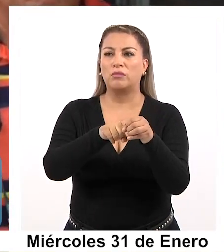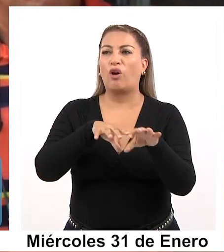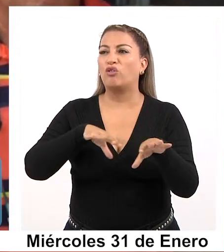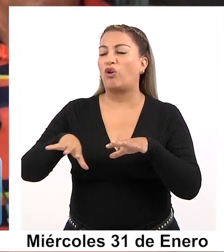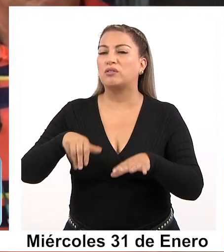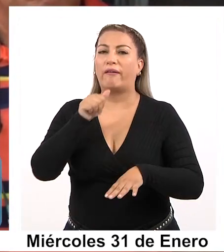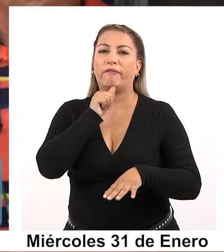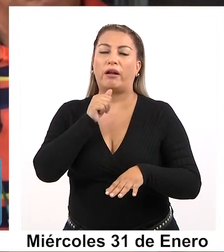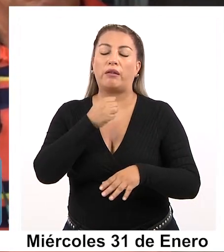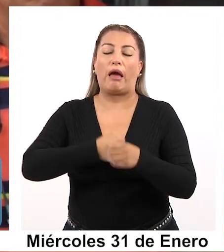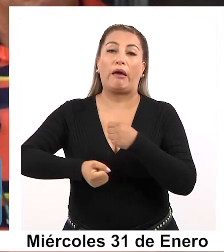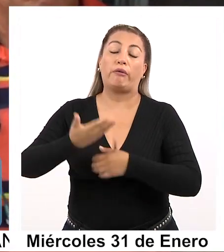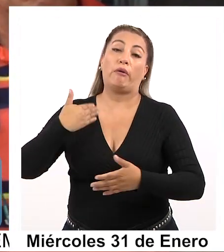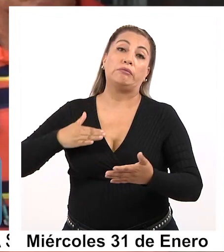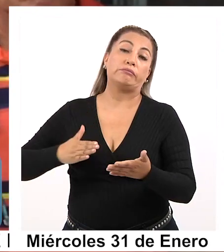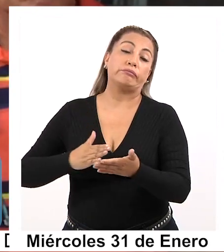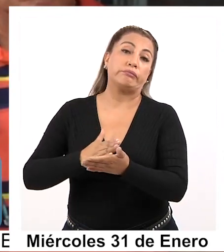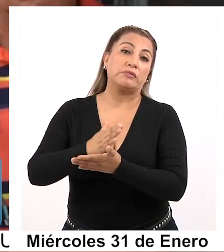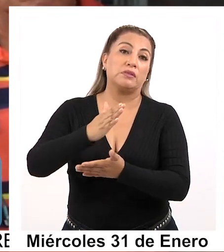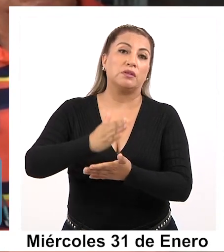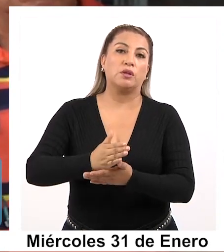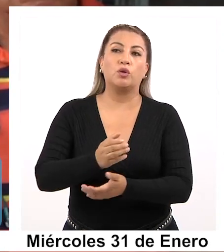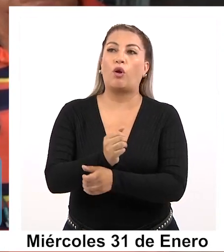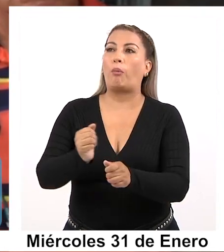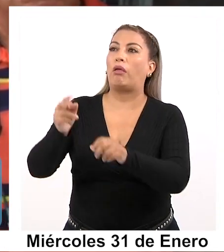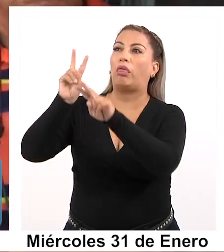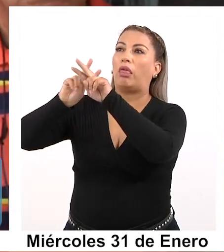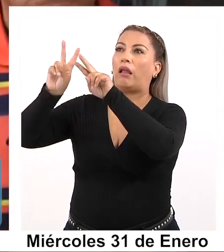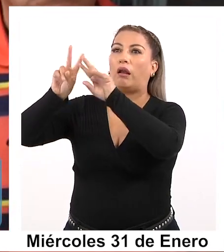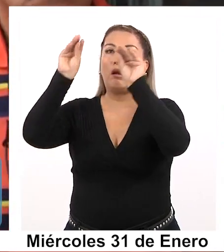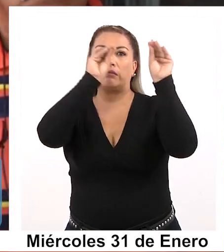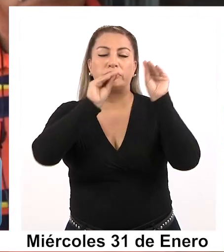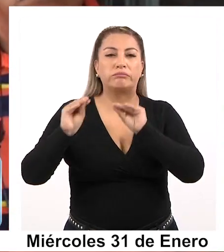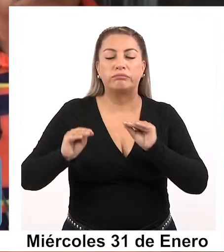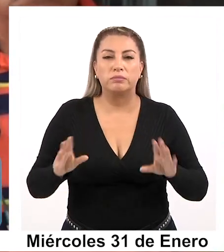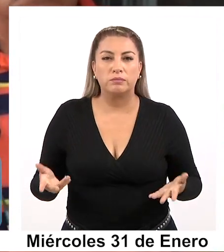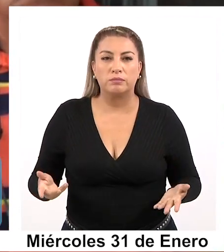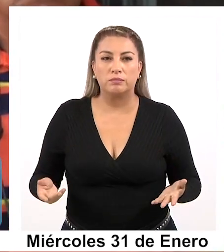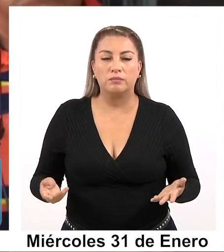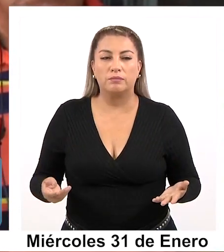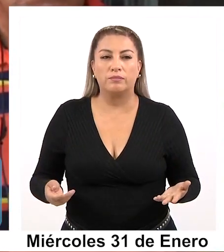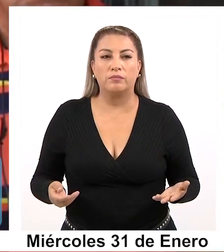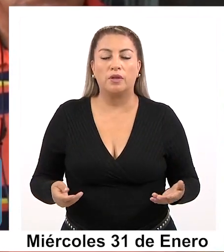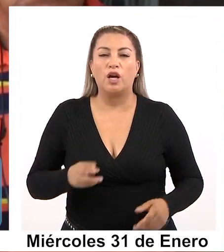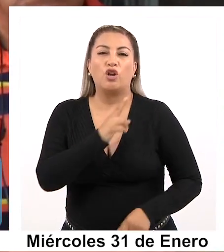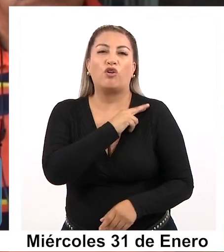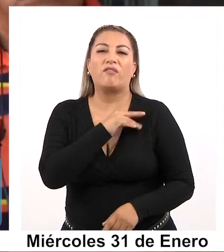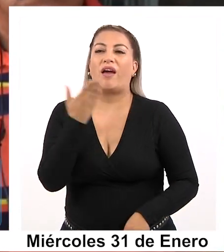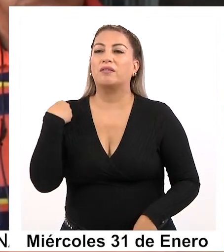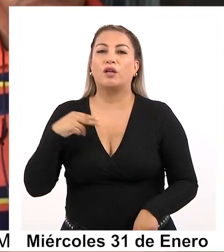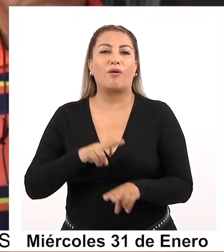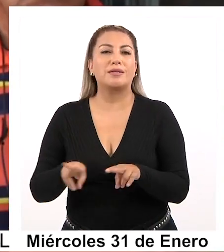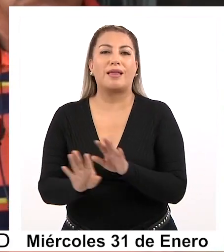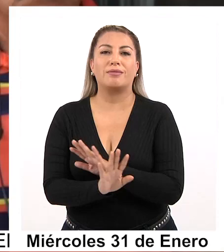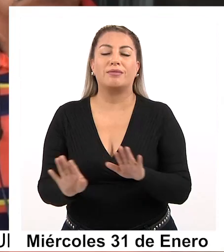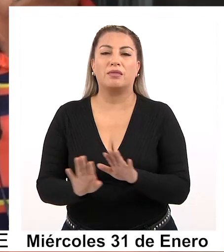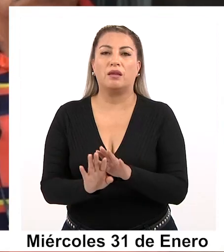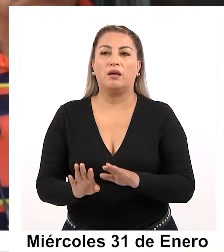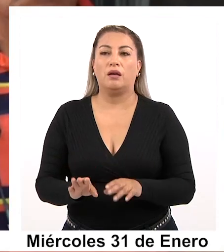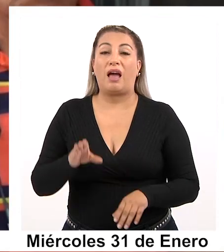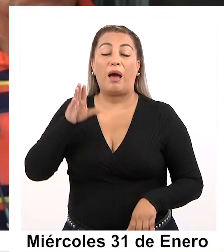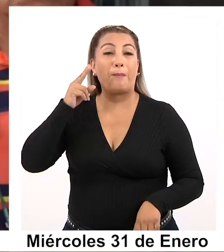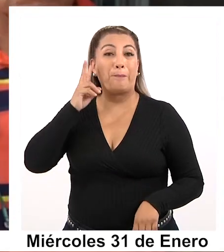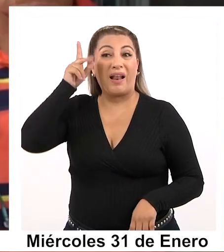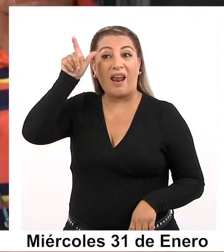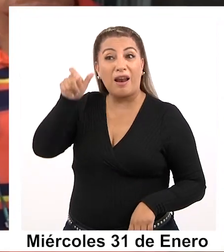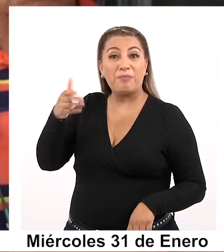durante varios años que nosotros no habíamos estado en la administración. No podíamos, los administradores anteriores no hayan hecho su pega, es malo hablar de la gente, pero